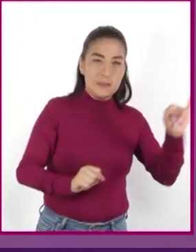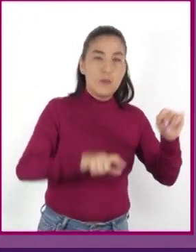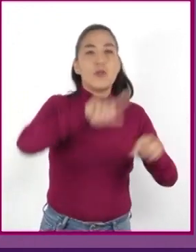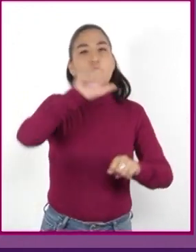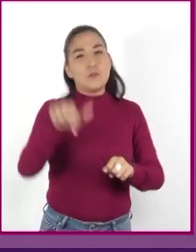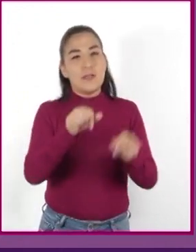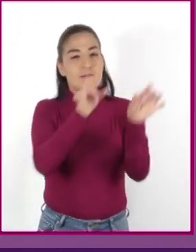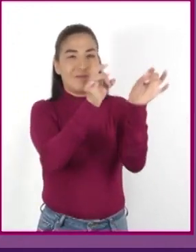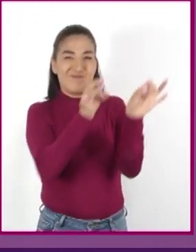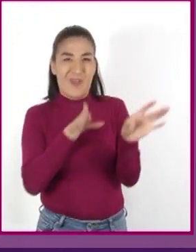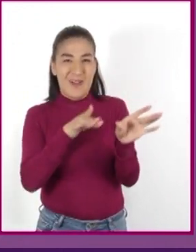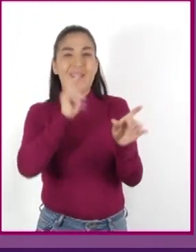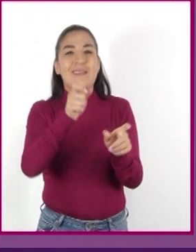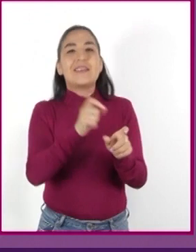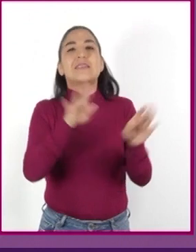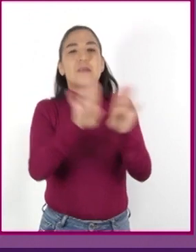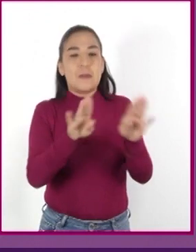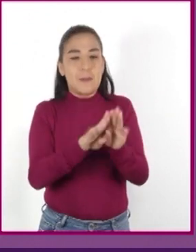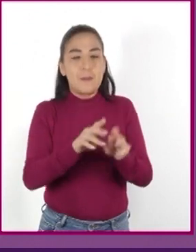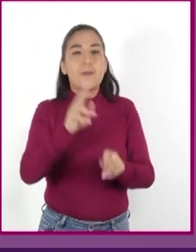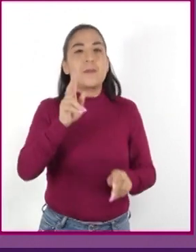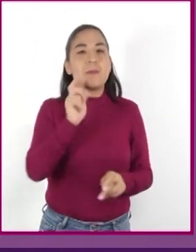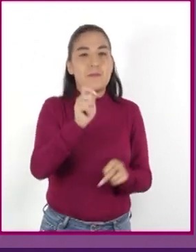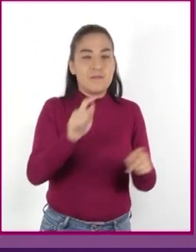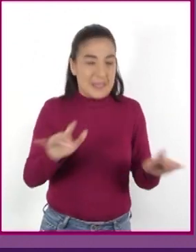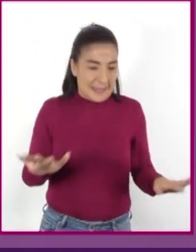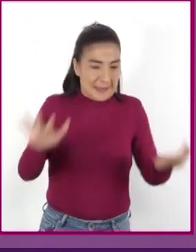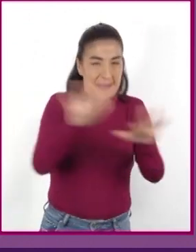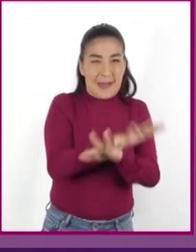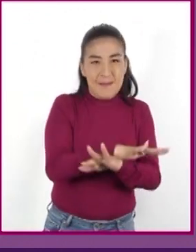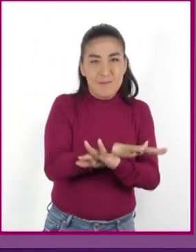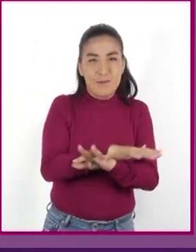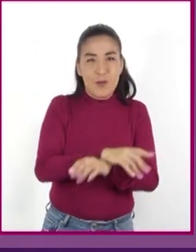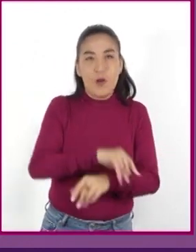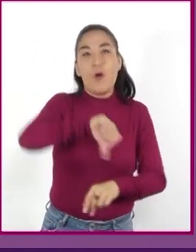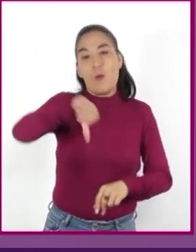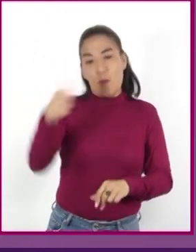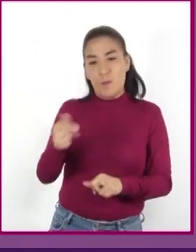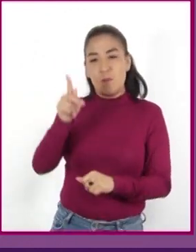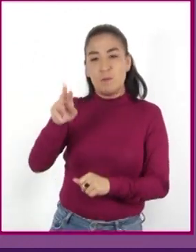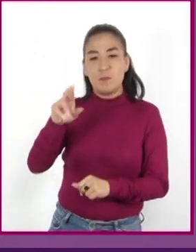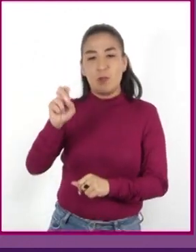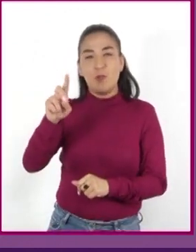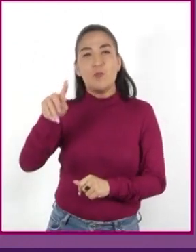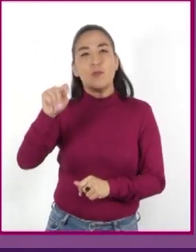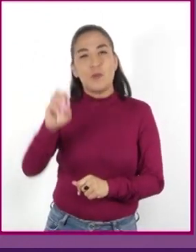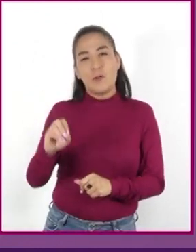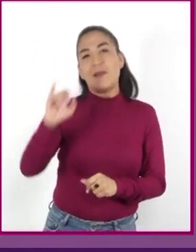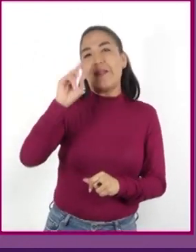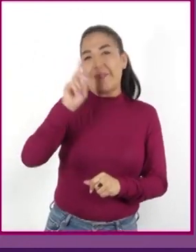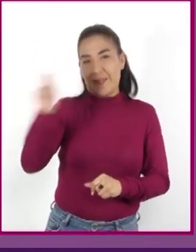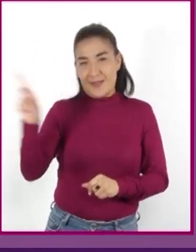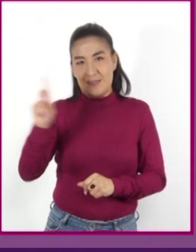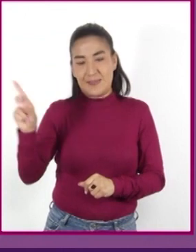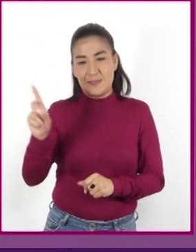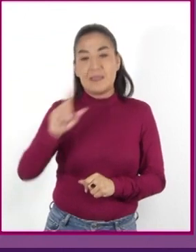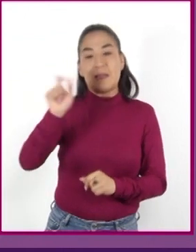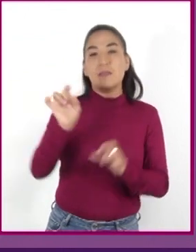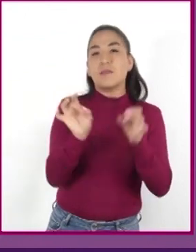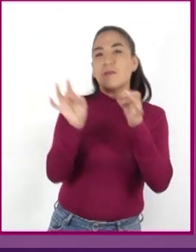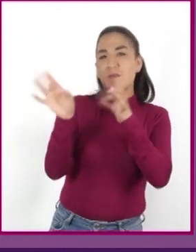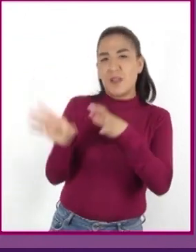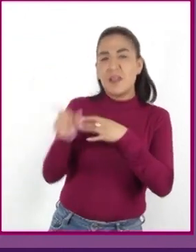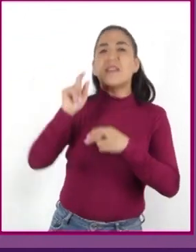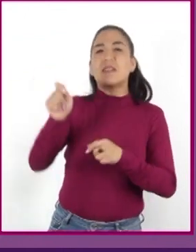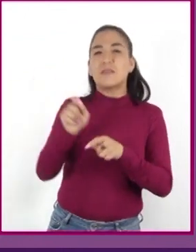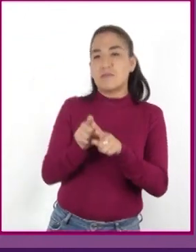flecha que indica la transformación de las sustancias y los productos a la derecha. La flecha señala